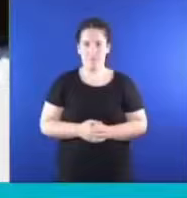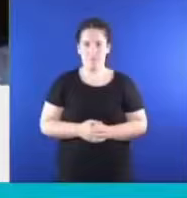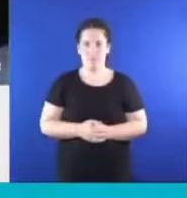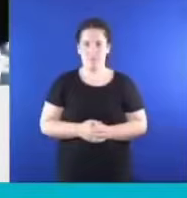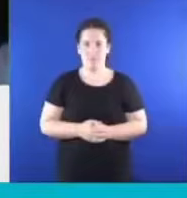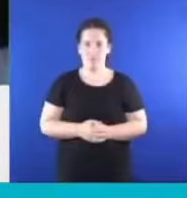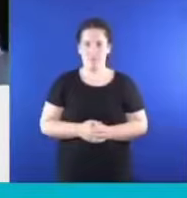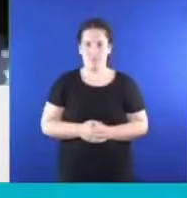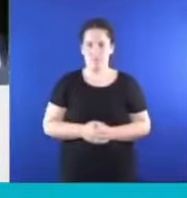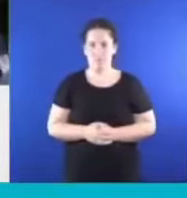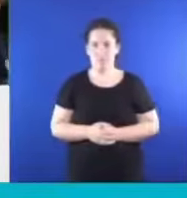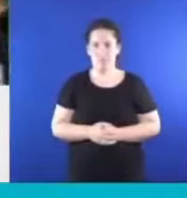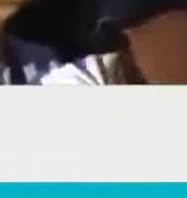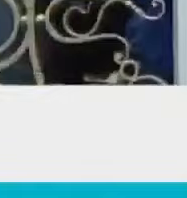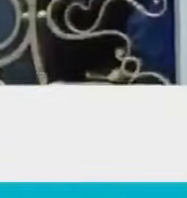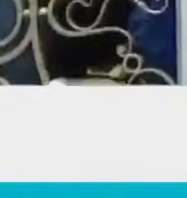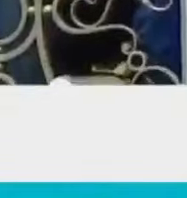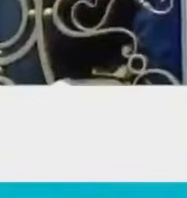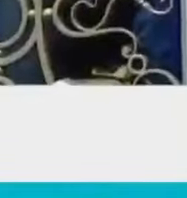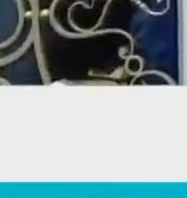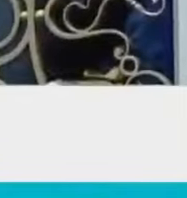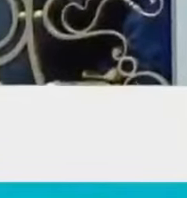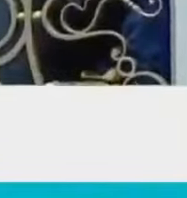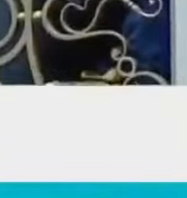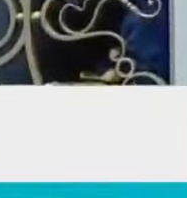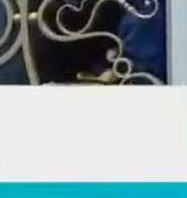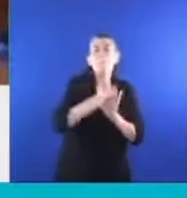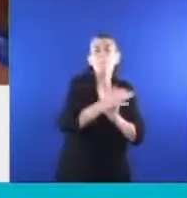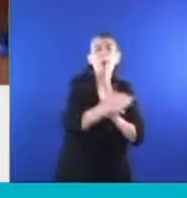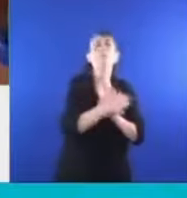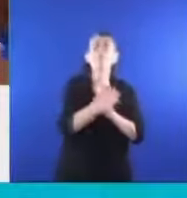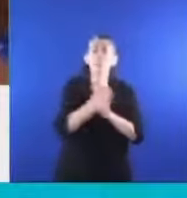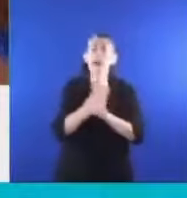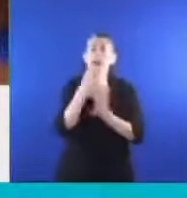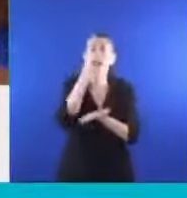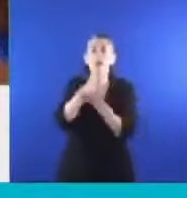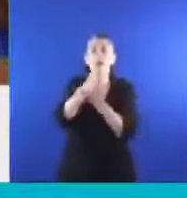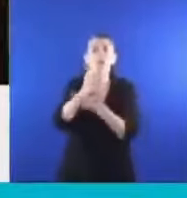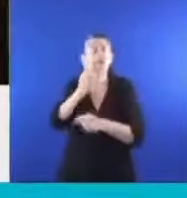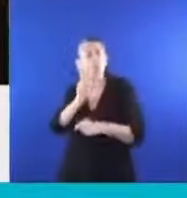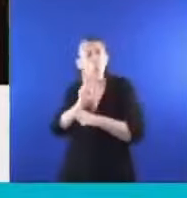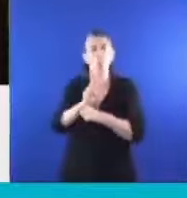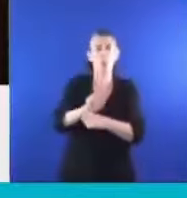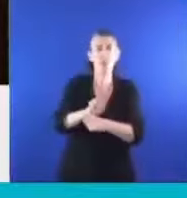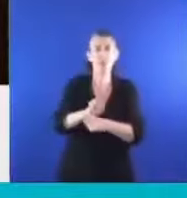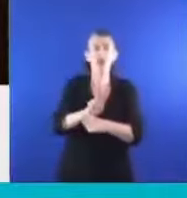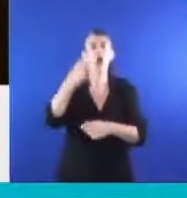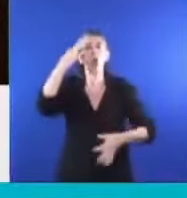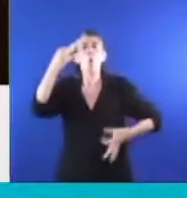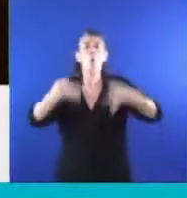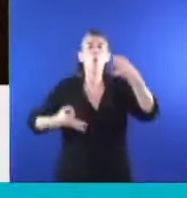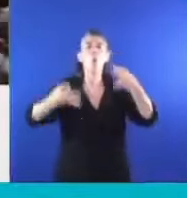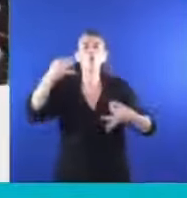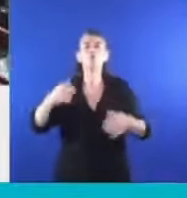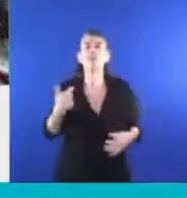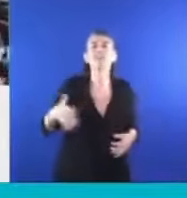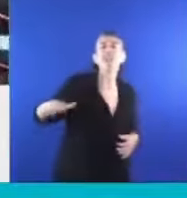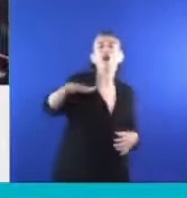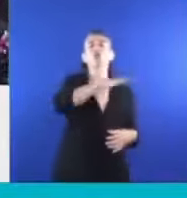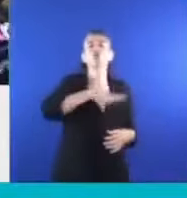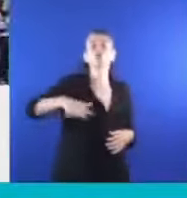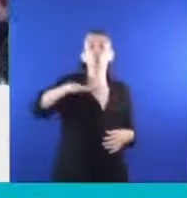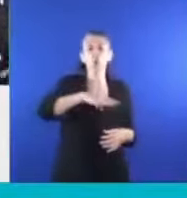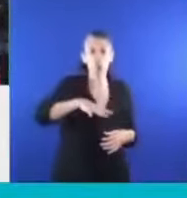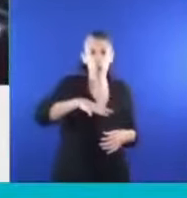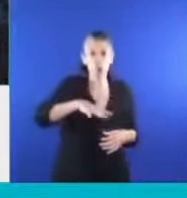trabajando incansablemente para sostener y ampliar los derechos y por la justicia social. Lo que no